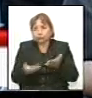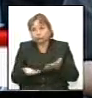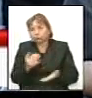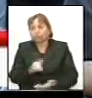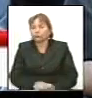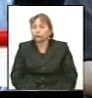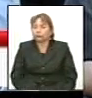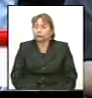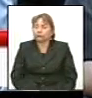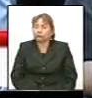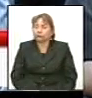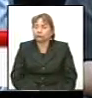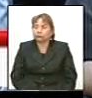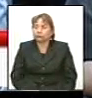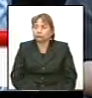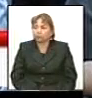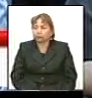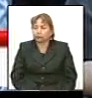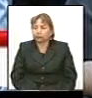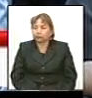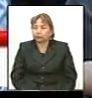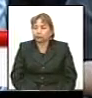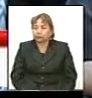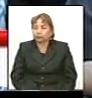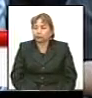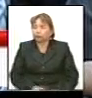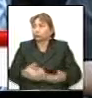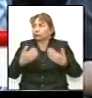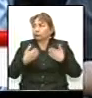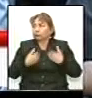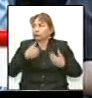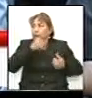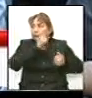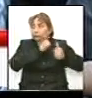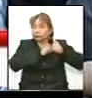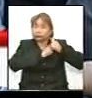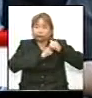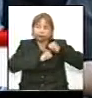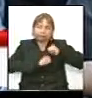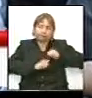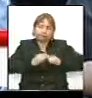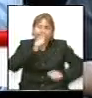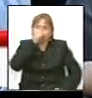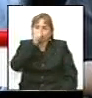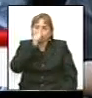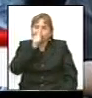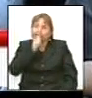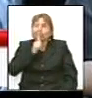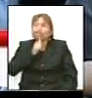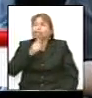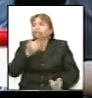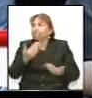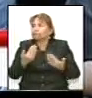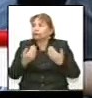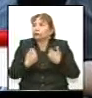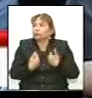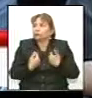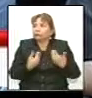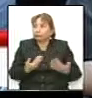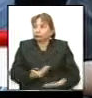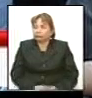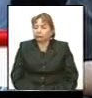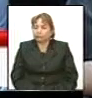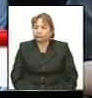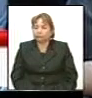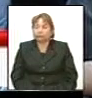entonces esos 500 mil se tuvieron que abortar porque no fueron 500.000 así que hay 500 mil pesos en